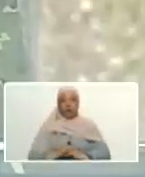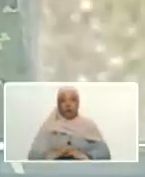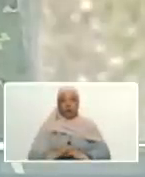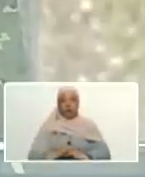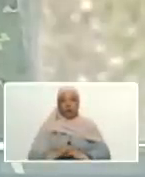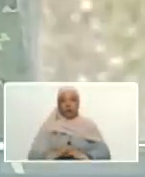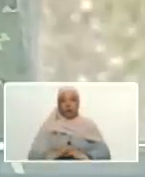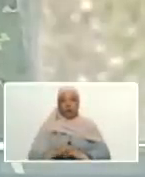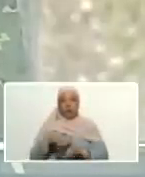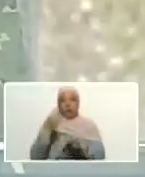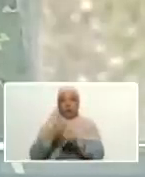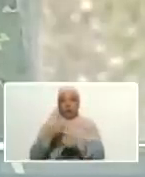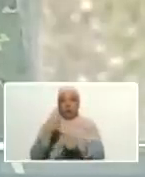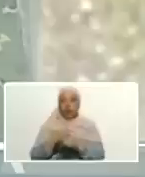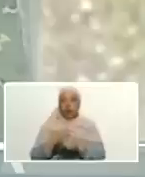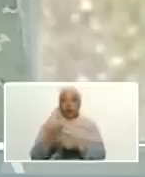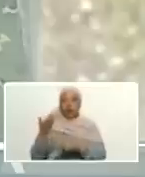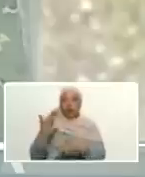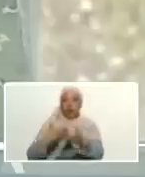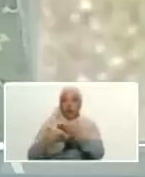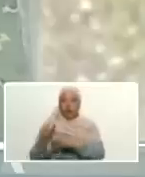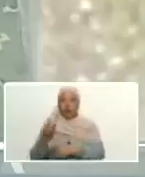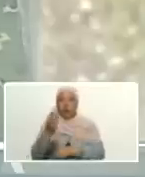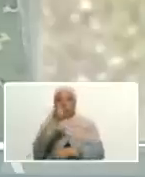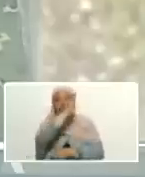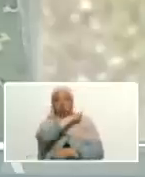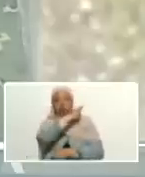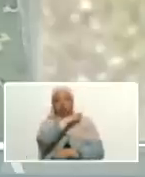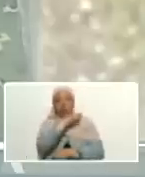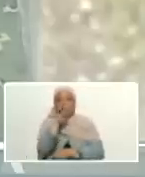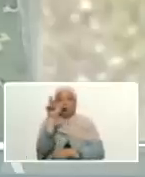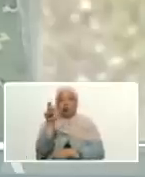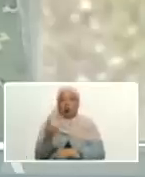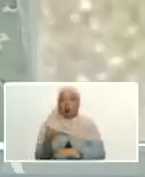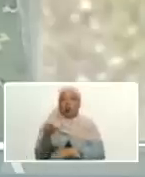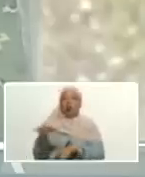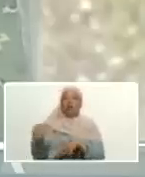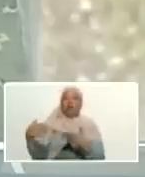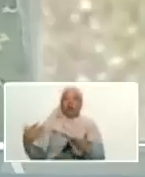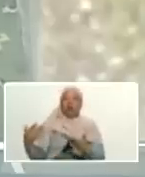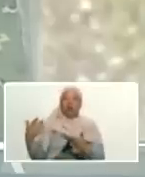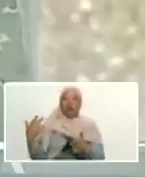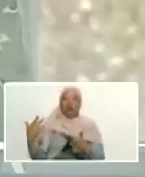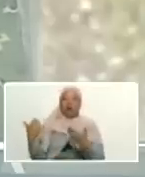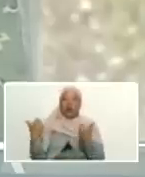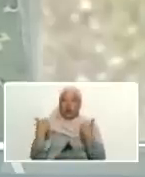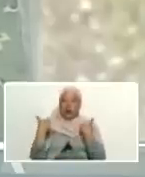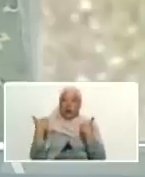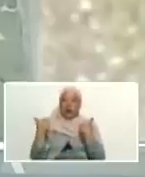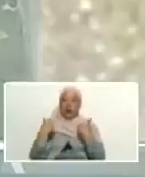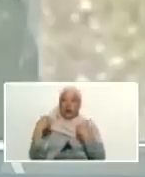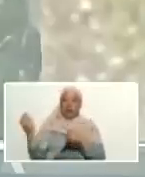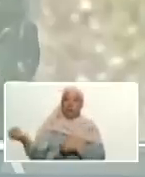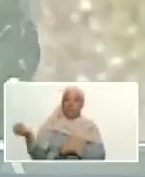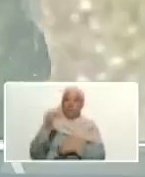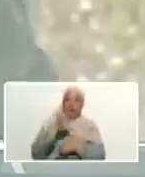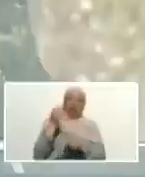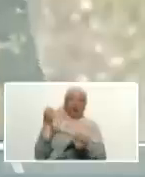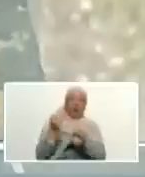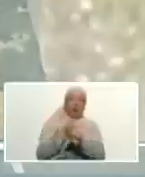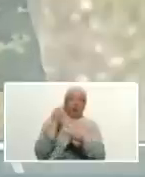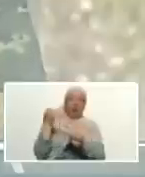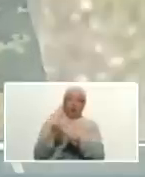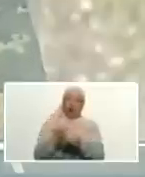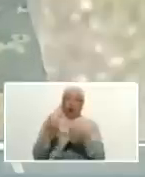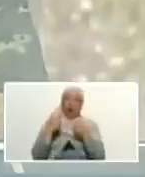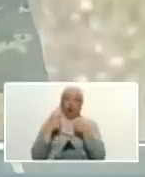Comandante Estratégico Operacional Hernández Lares, vamos a multiplicar los esfuerzos, vamos a incrementar los